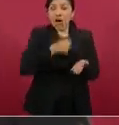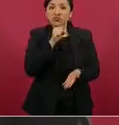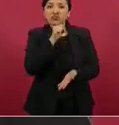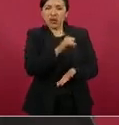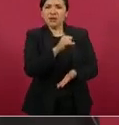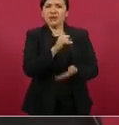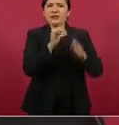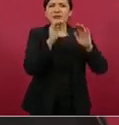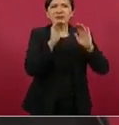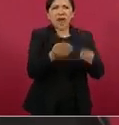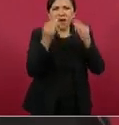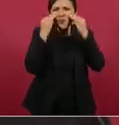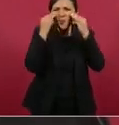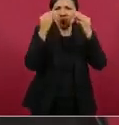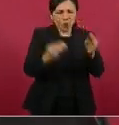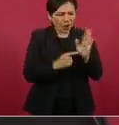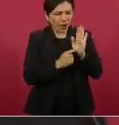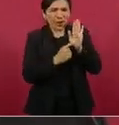demostrado